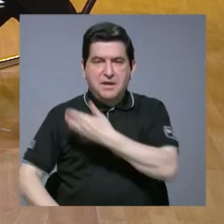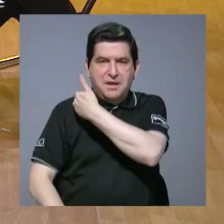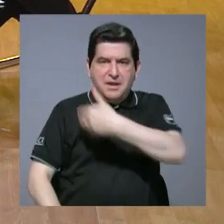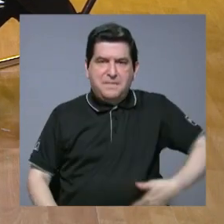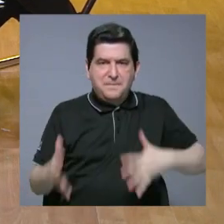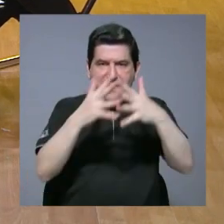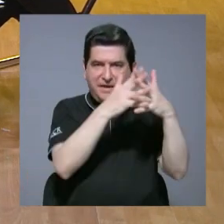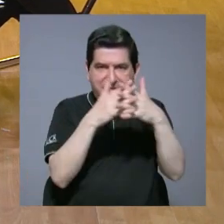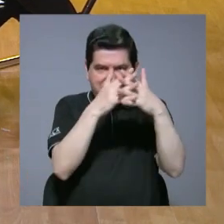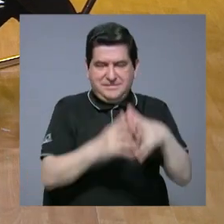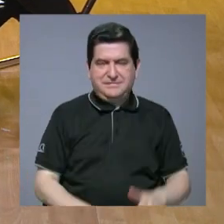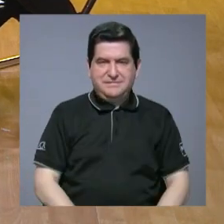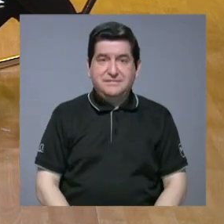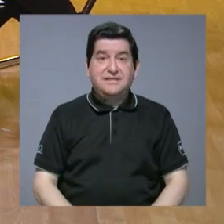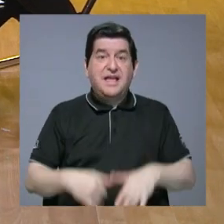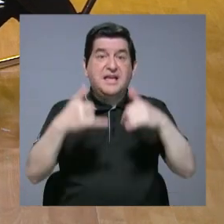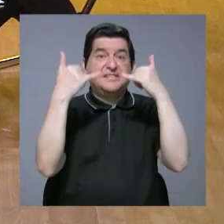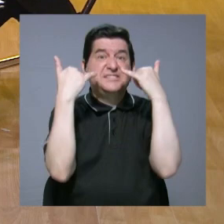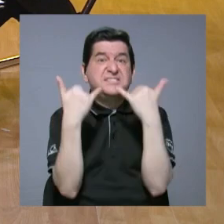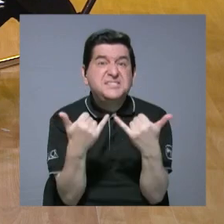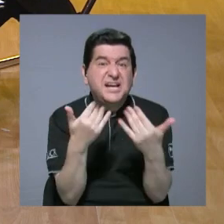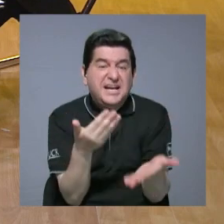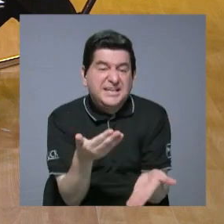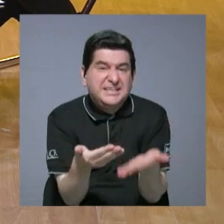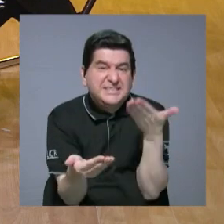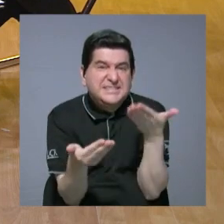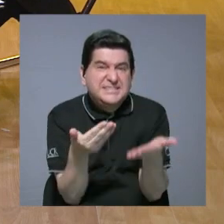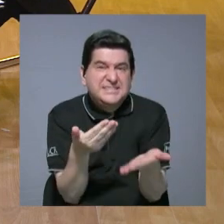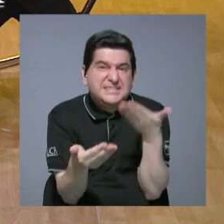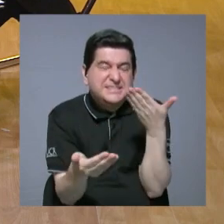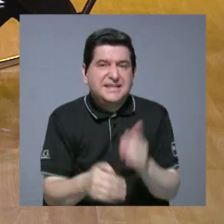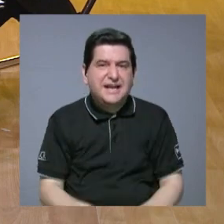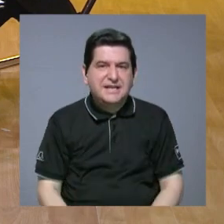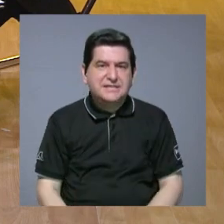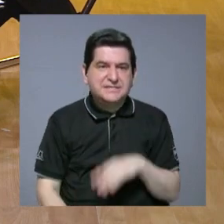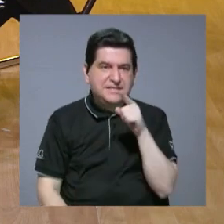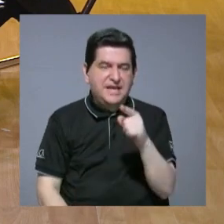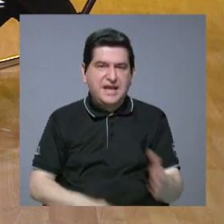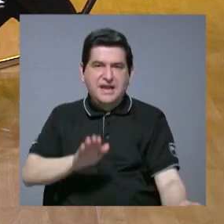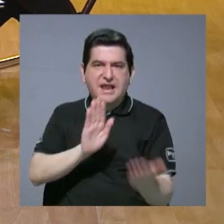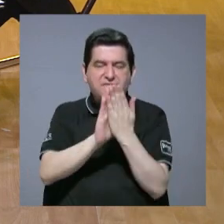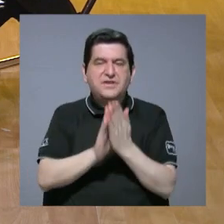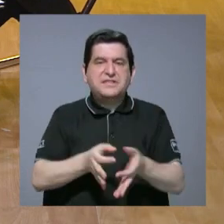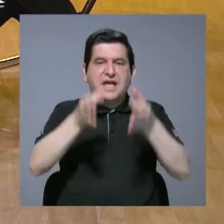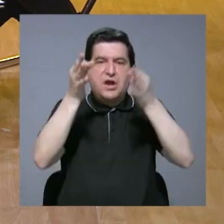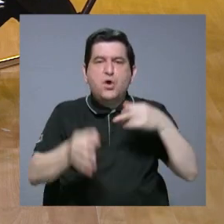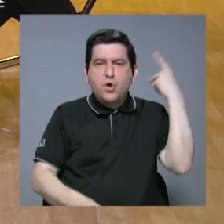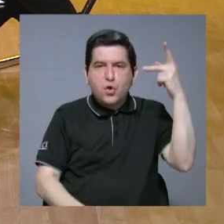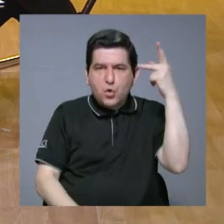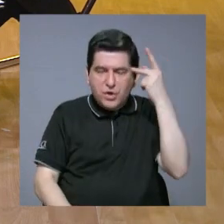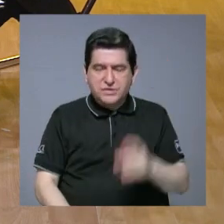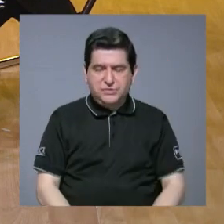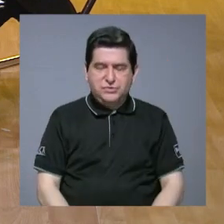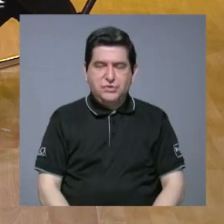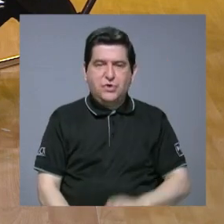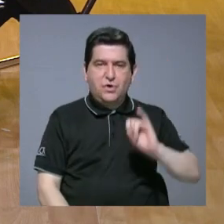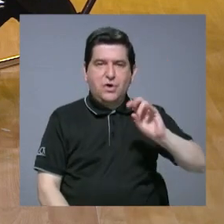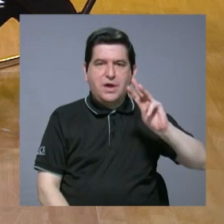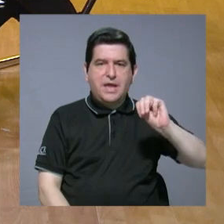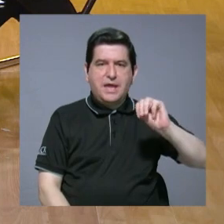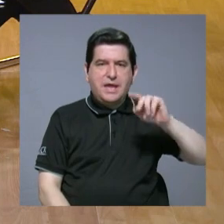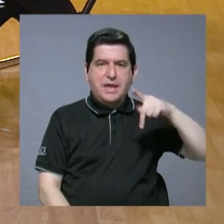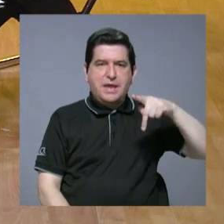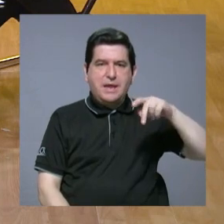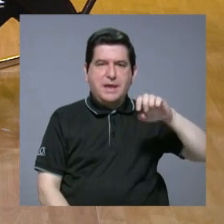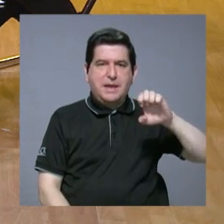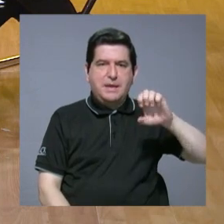Estados Unidos, porque ya estaba a punto de ser sometido a un juicio político, a un impeachment por el